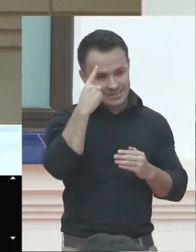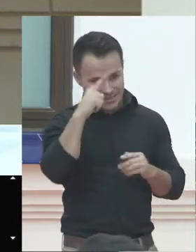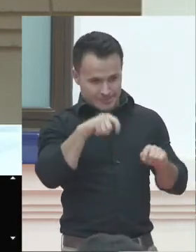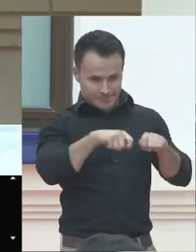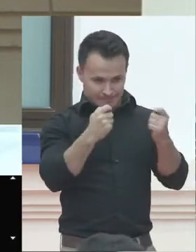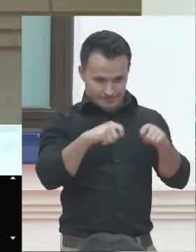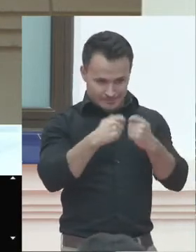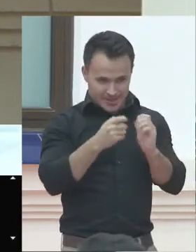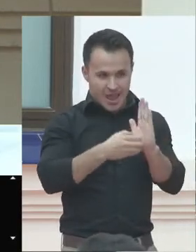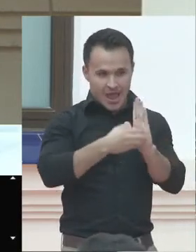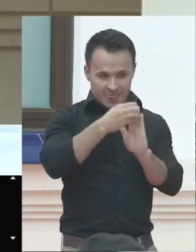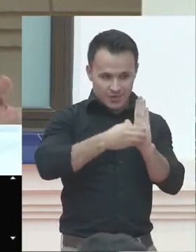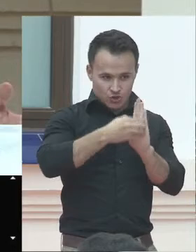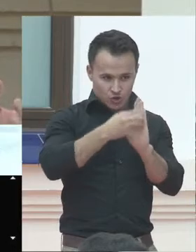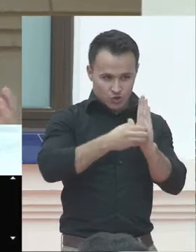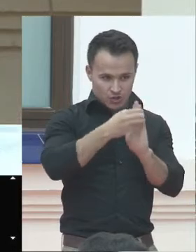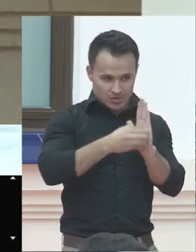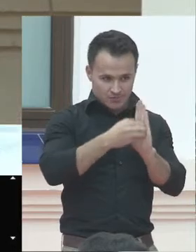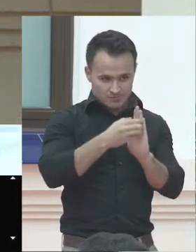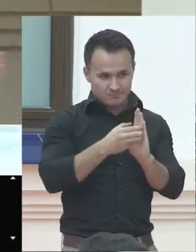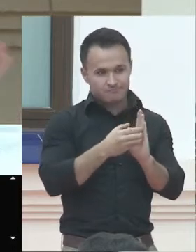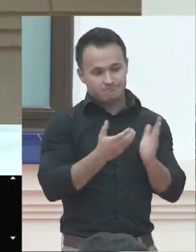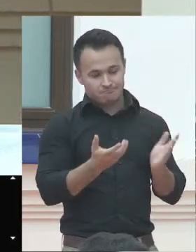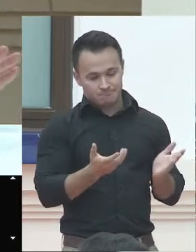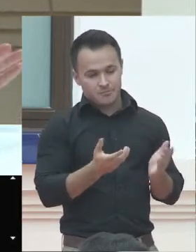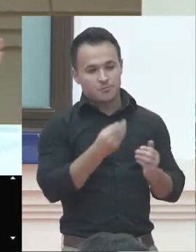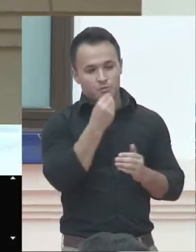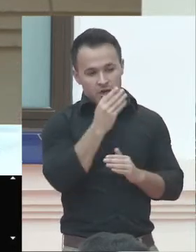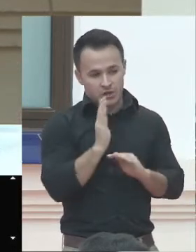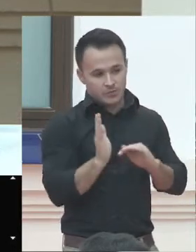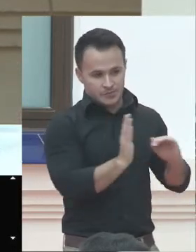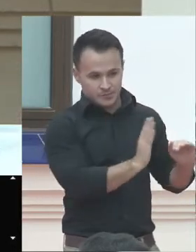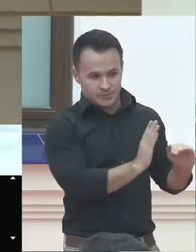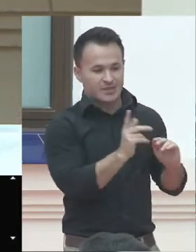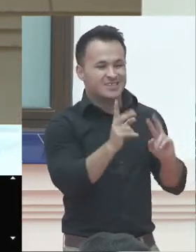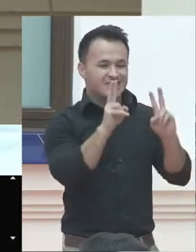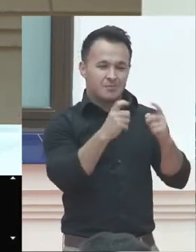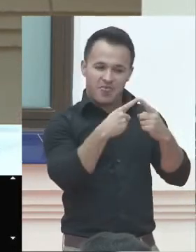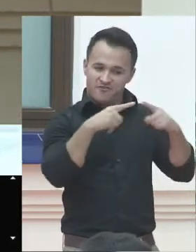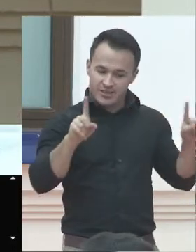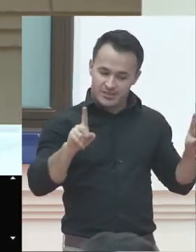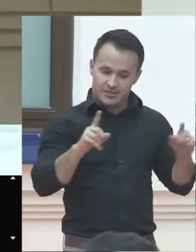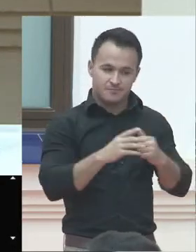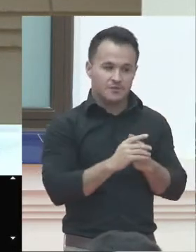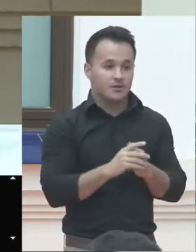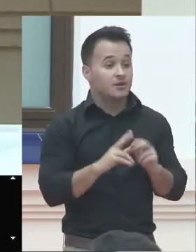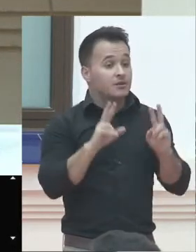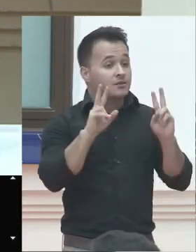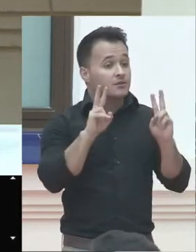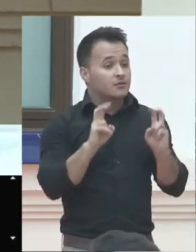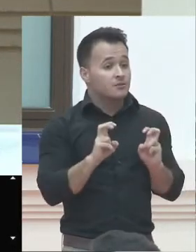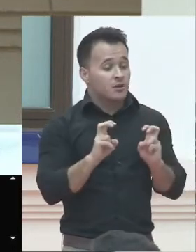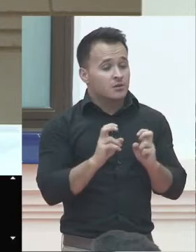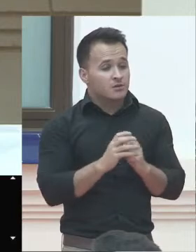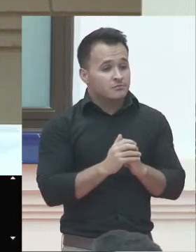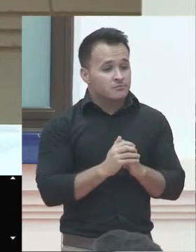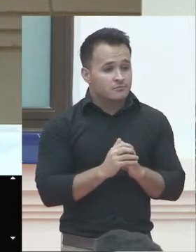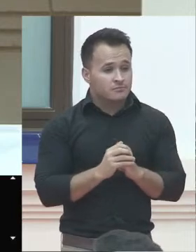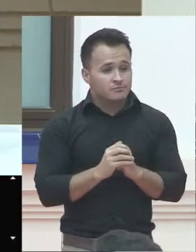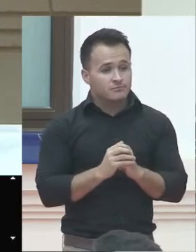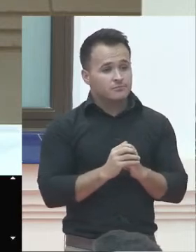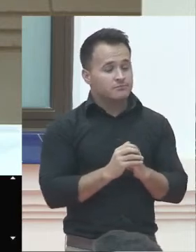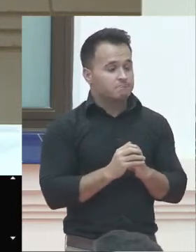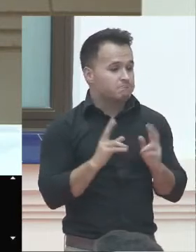en los ascensores que se han ido poniendo en las estaciones. Pero bueno, ese sería un tema diferente. En cuanto a